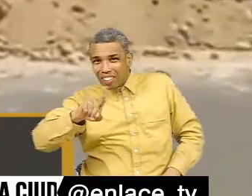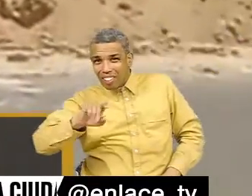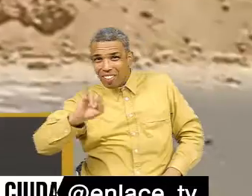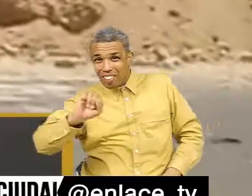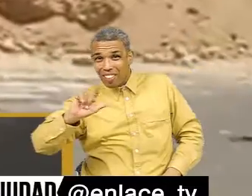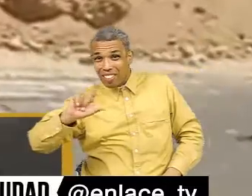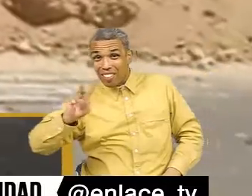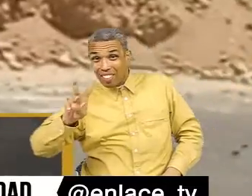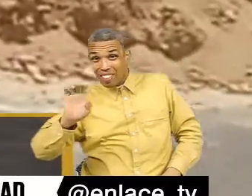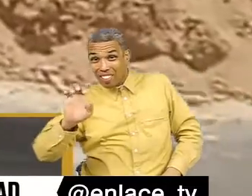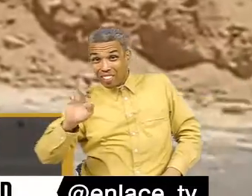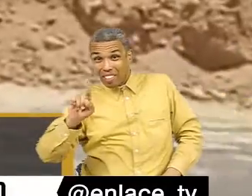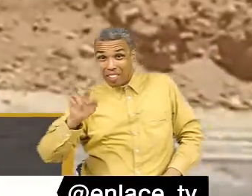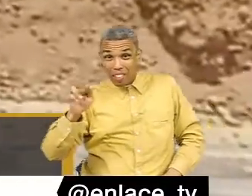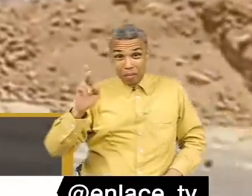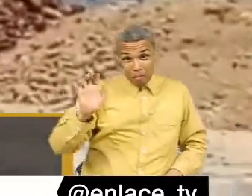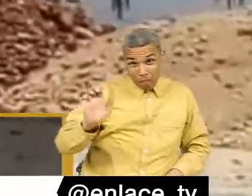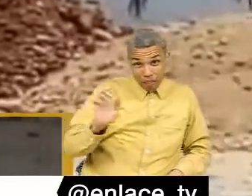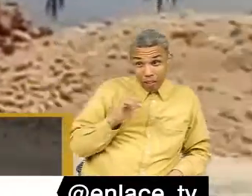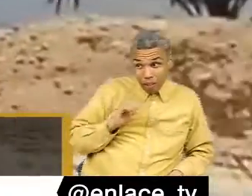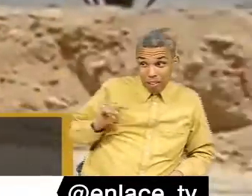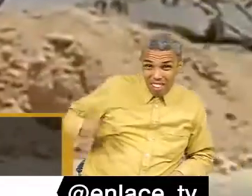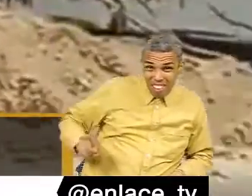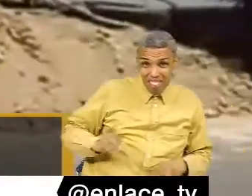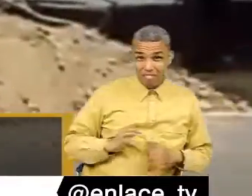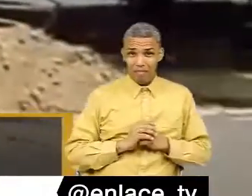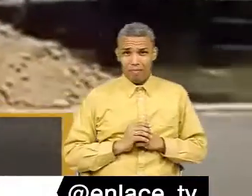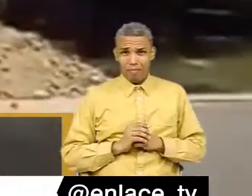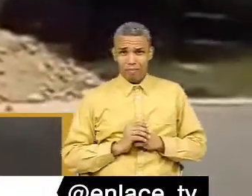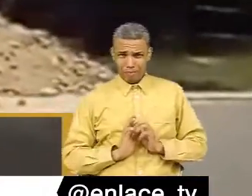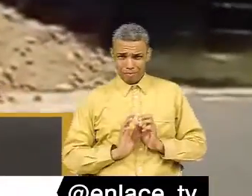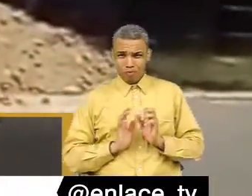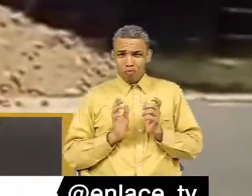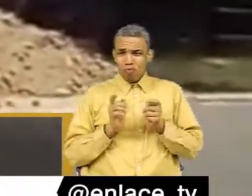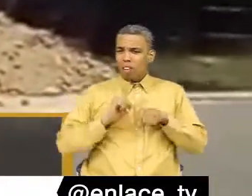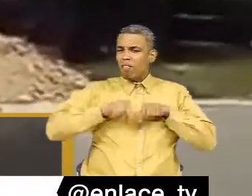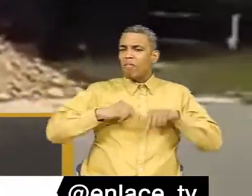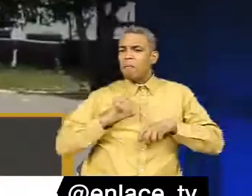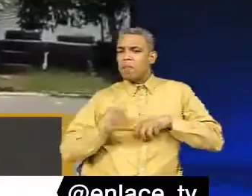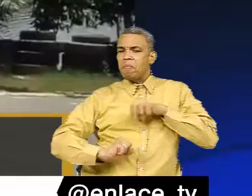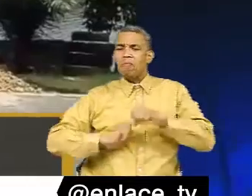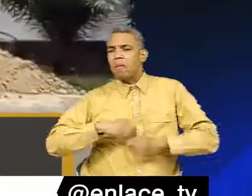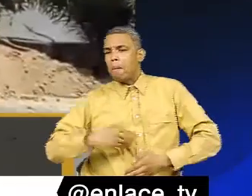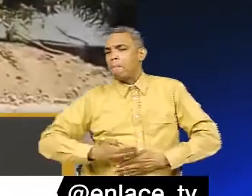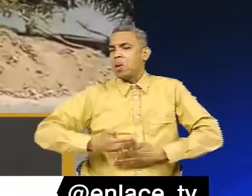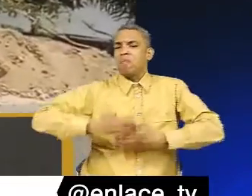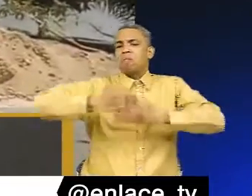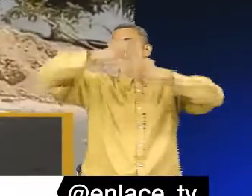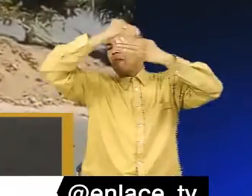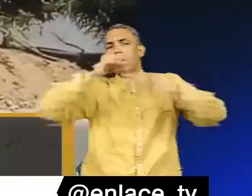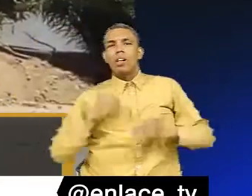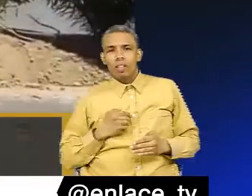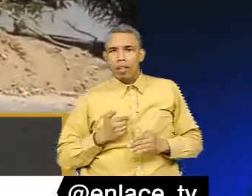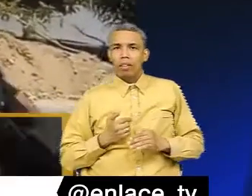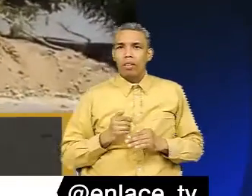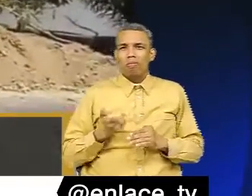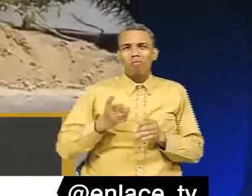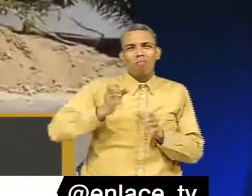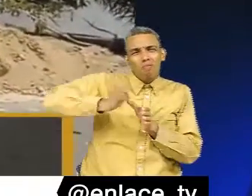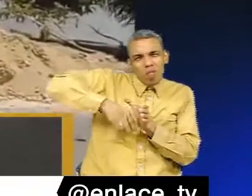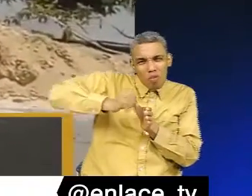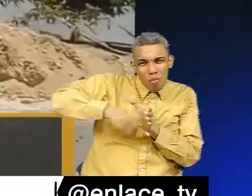el hecho. Un llamado para quienes deben realizar dichos controles y así no afectar nuestra reserva hídrica. Solicitamos a las entidades encargadas